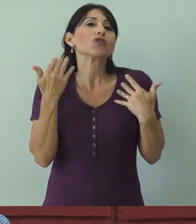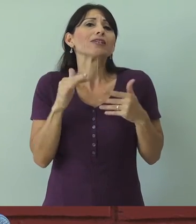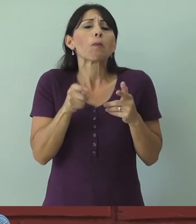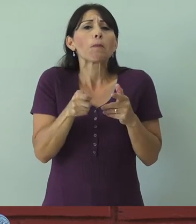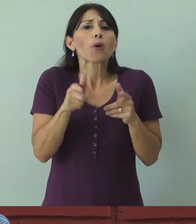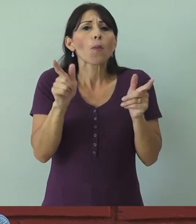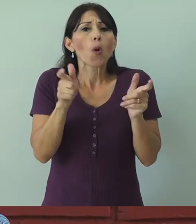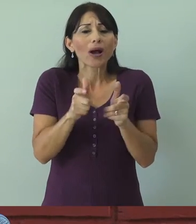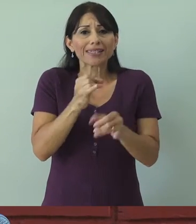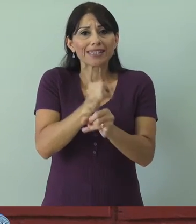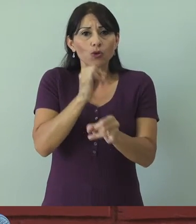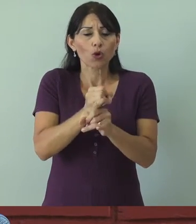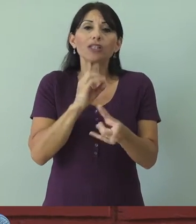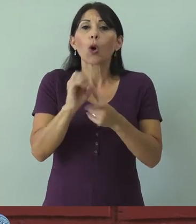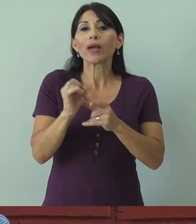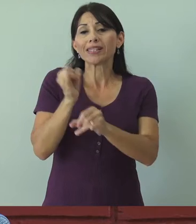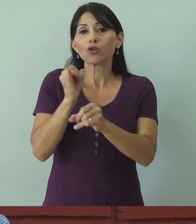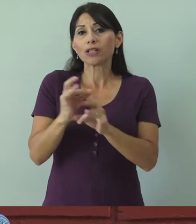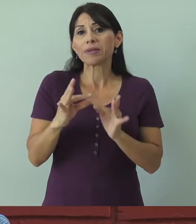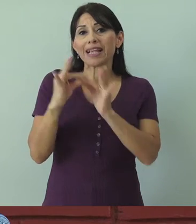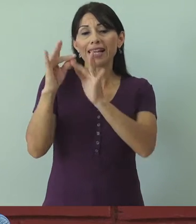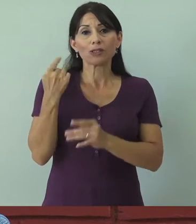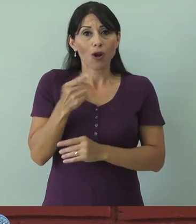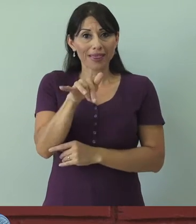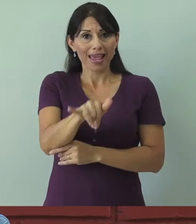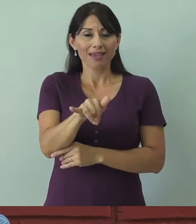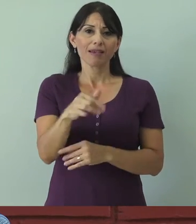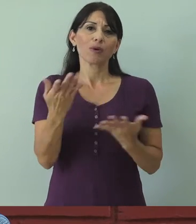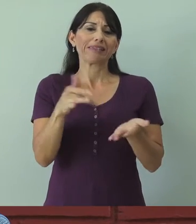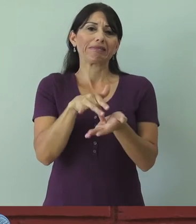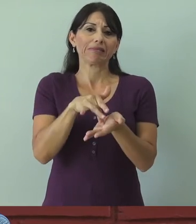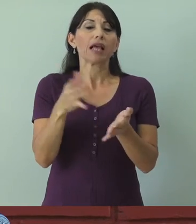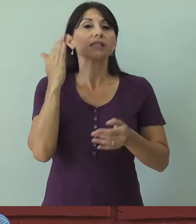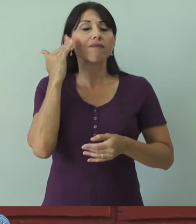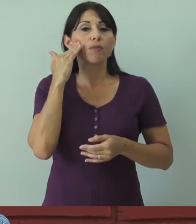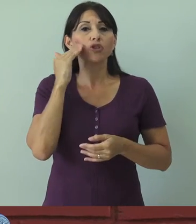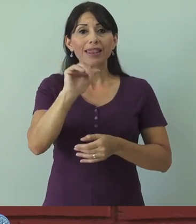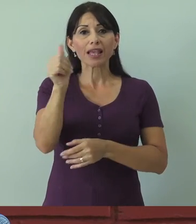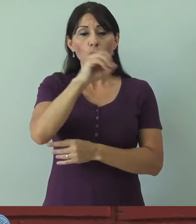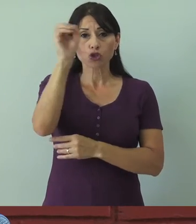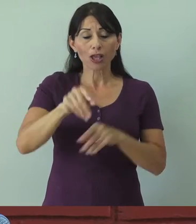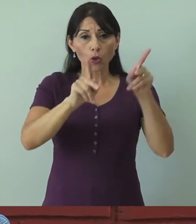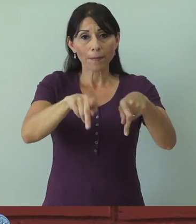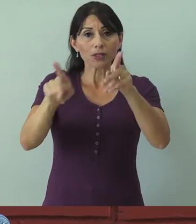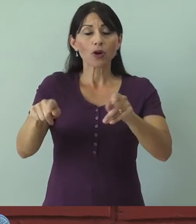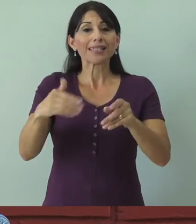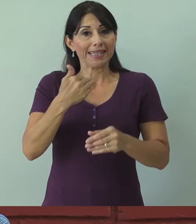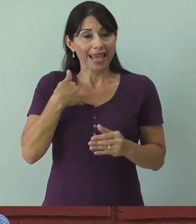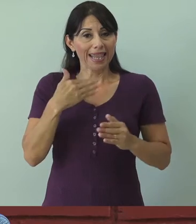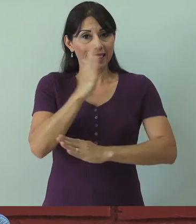o solo en instituciones especializadas que se dan, pues tenemos una gran deficiencia. Si sabemos que el 10% de nuestra población tiene algún